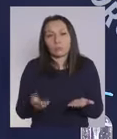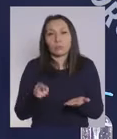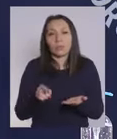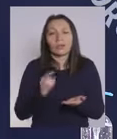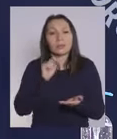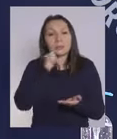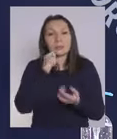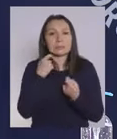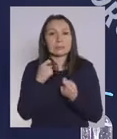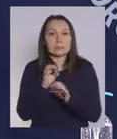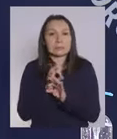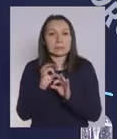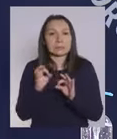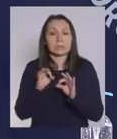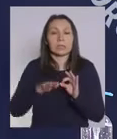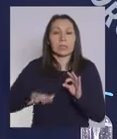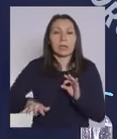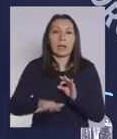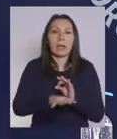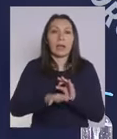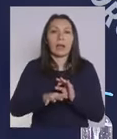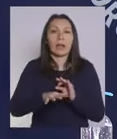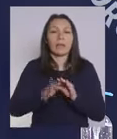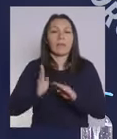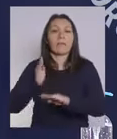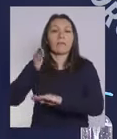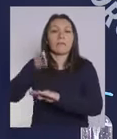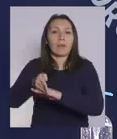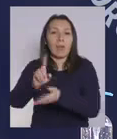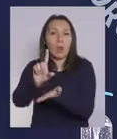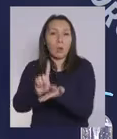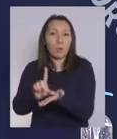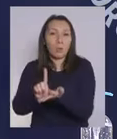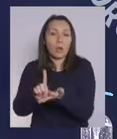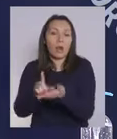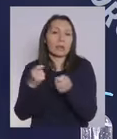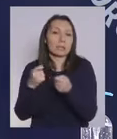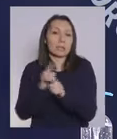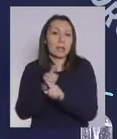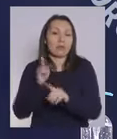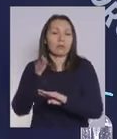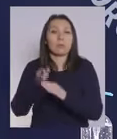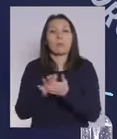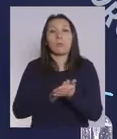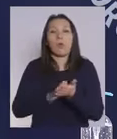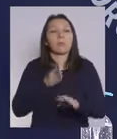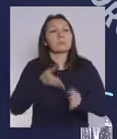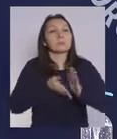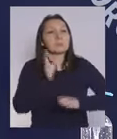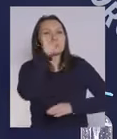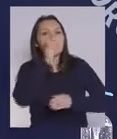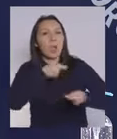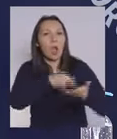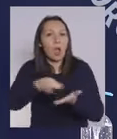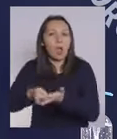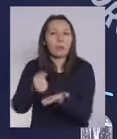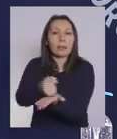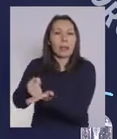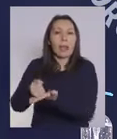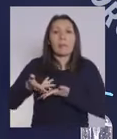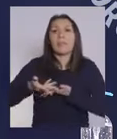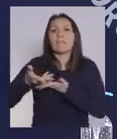que evitando absolutamente la asistencia a lugares como ir de compras, ir a hacer un trámite o ir